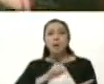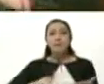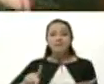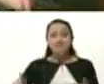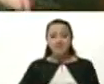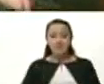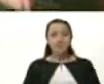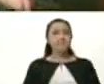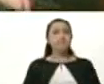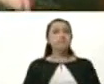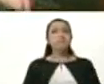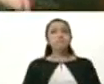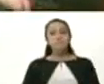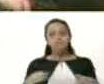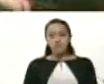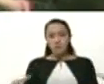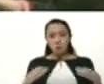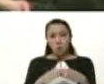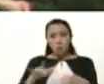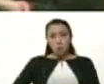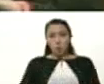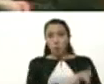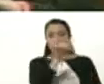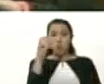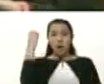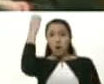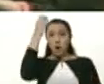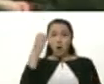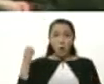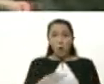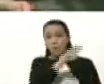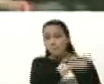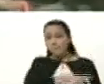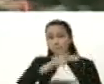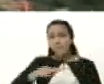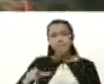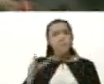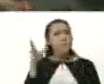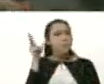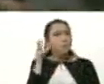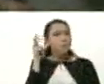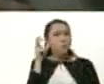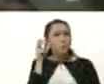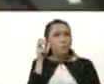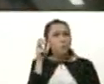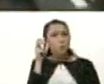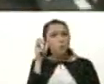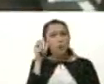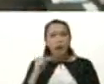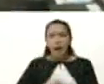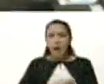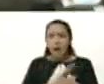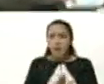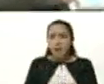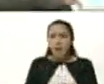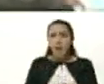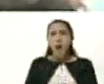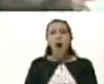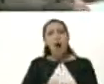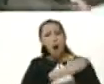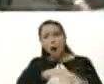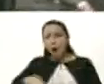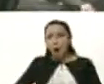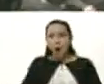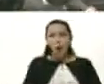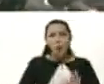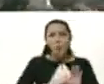la agrupación andaba por Europa, los parroquianos la oían en las madrugadas del malecón. Jamás